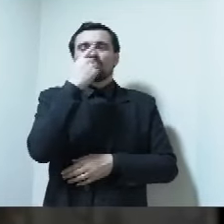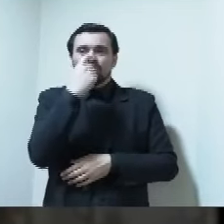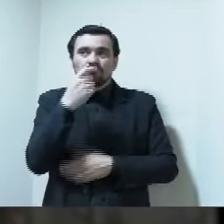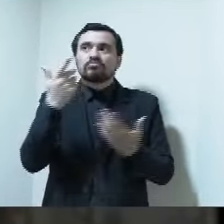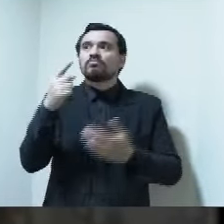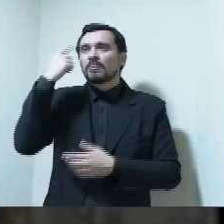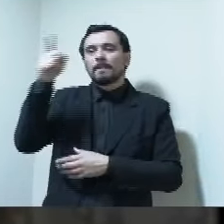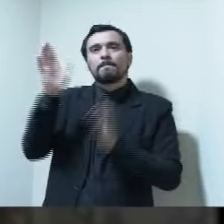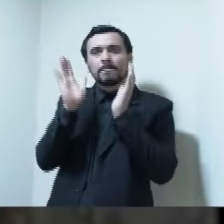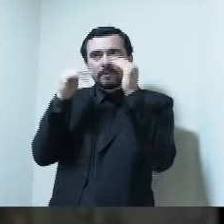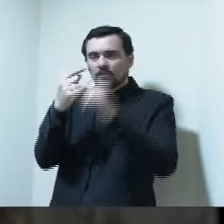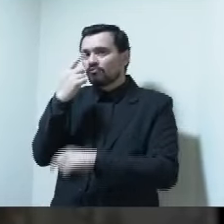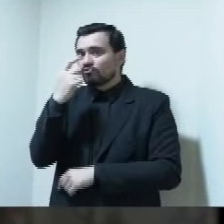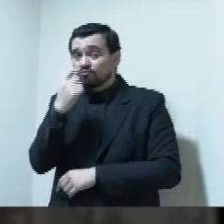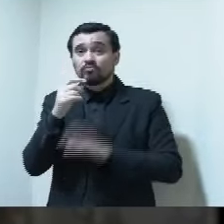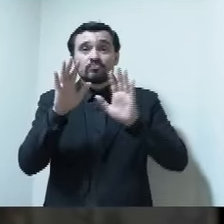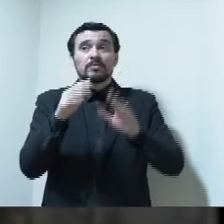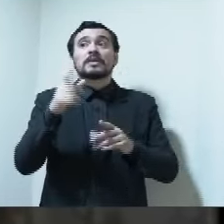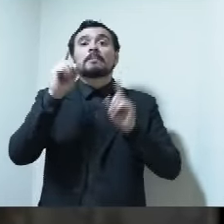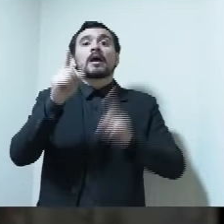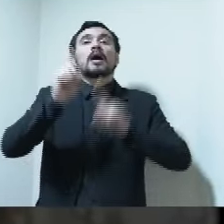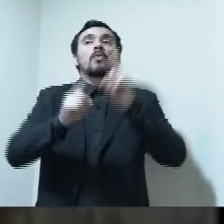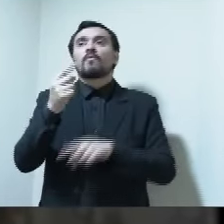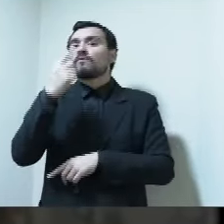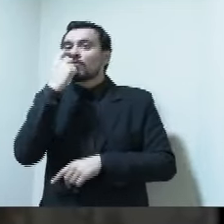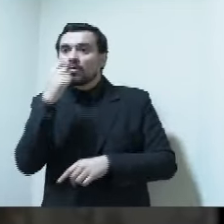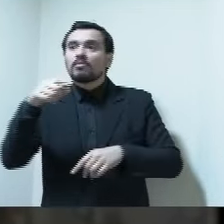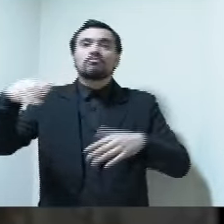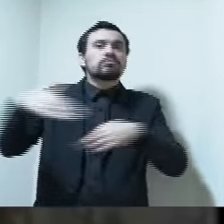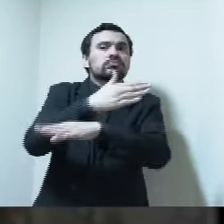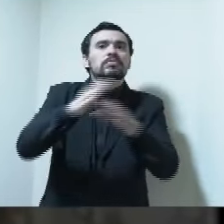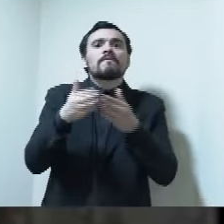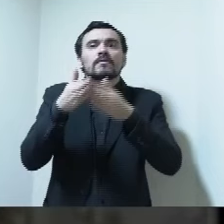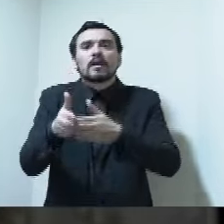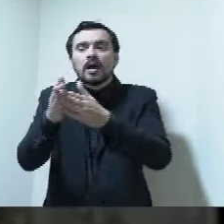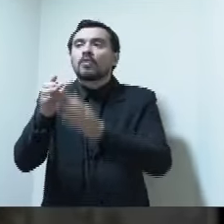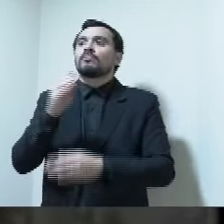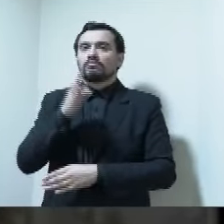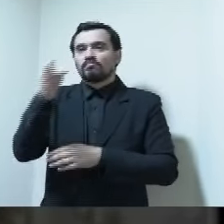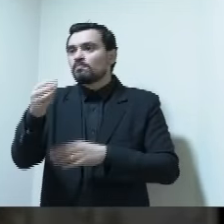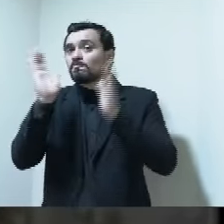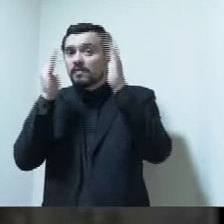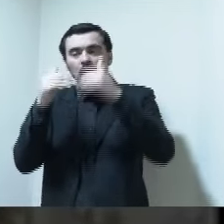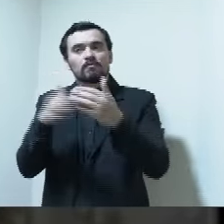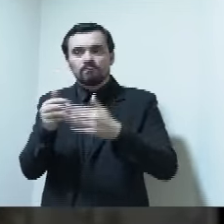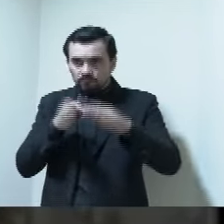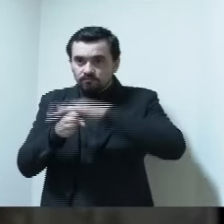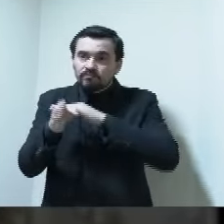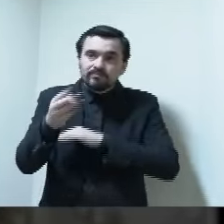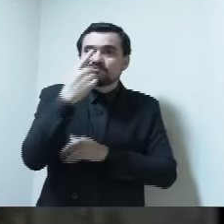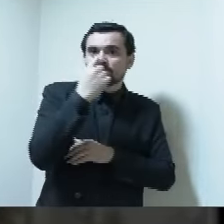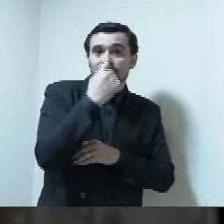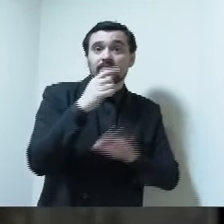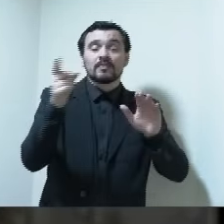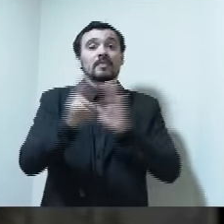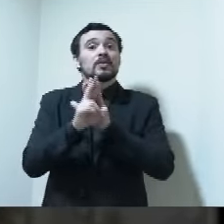privados y dejando sin efecto las fiscalizaciones en tránsito fluvial y sus bases en puertos privados. Como resultado